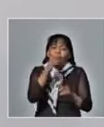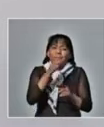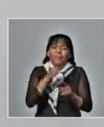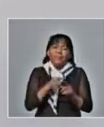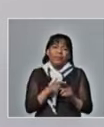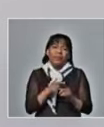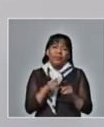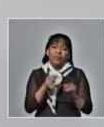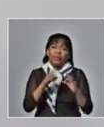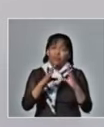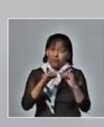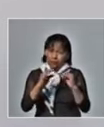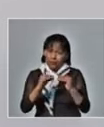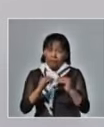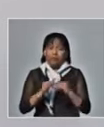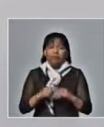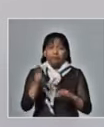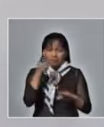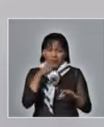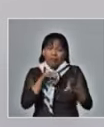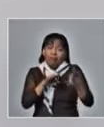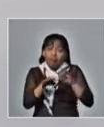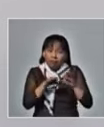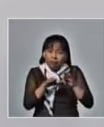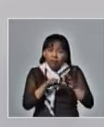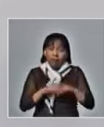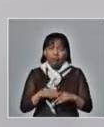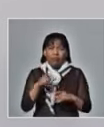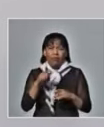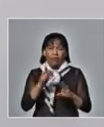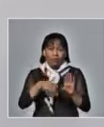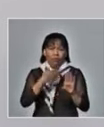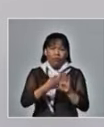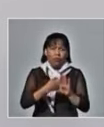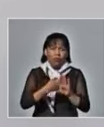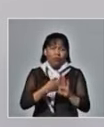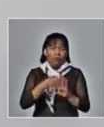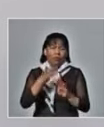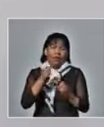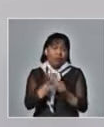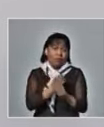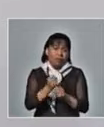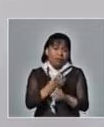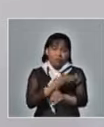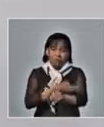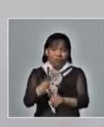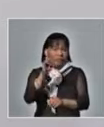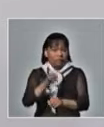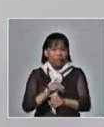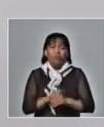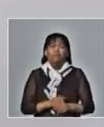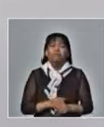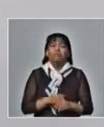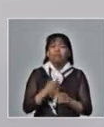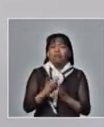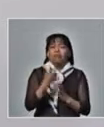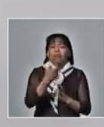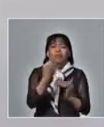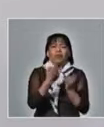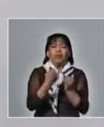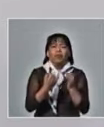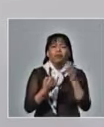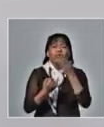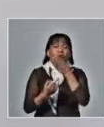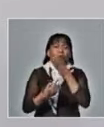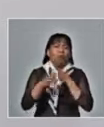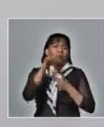para capacitar, para el empleo, contra la violencia intrafamiliar. Una agenda de género donde el salario sea igual entre hombres y mujeres y